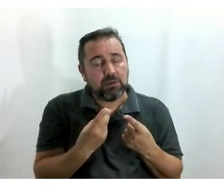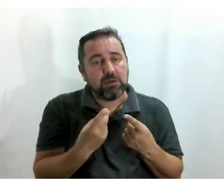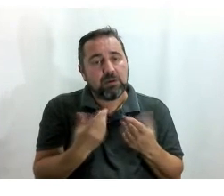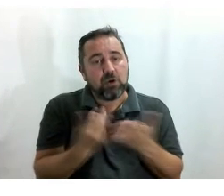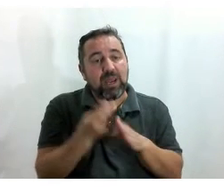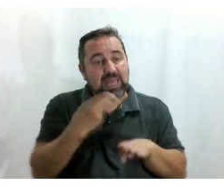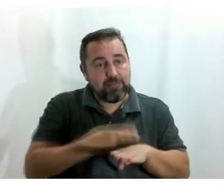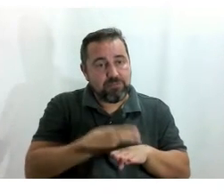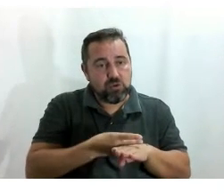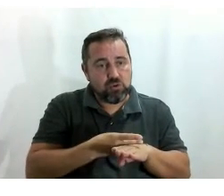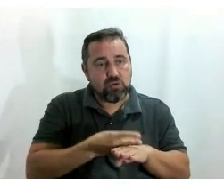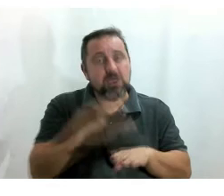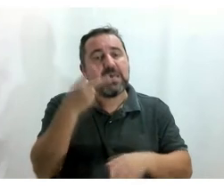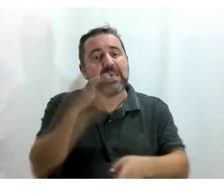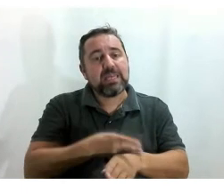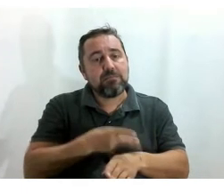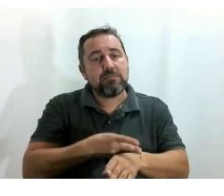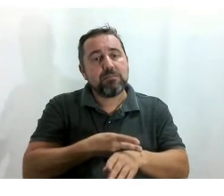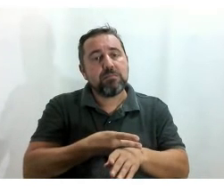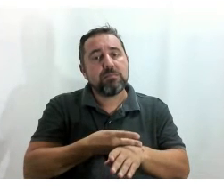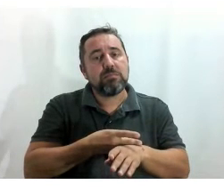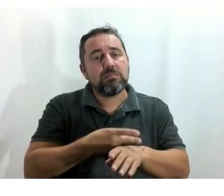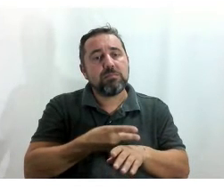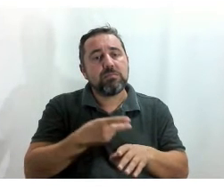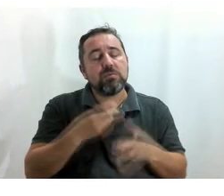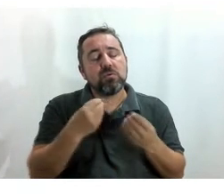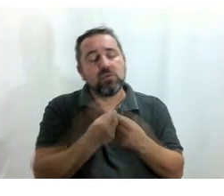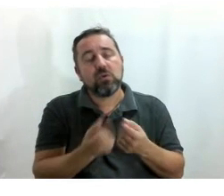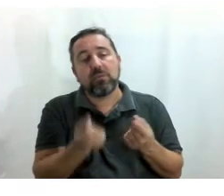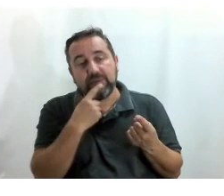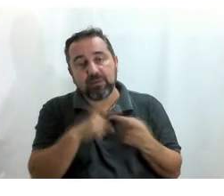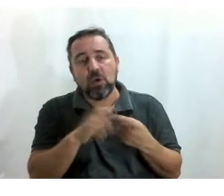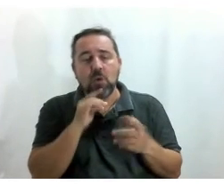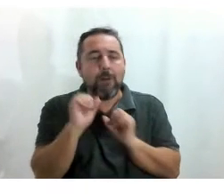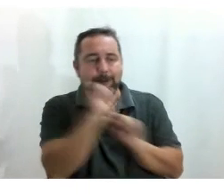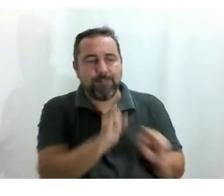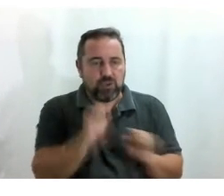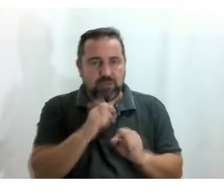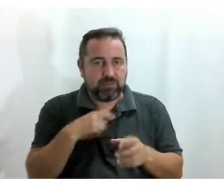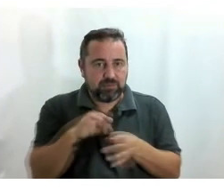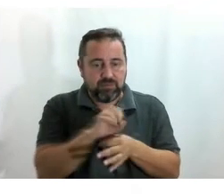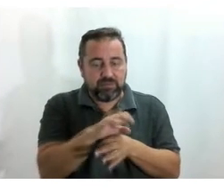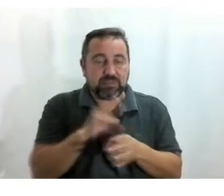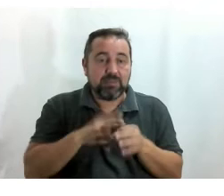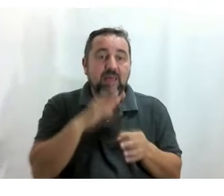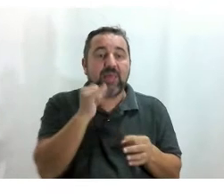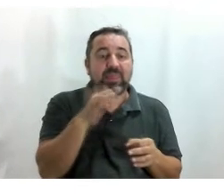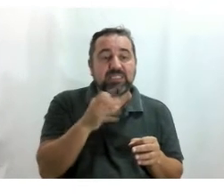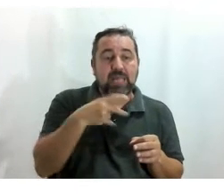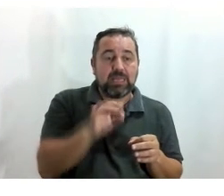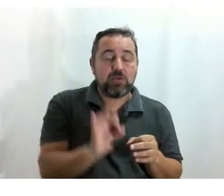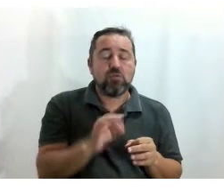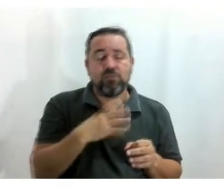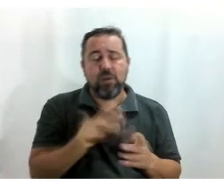la quimioterapia y que prevengan o protejan a la célula ciliada del efecto del cisplatino. ¿De acuerdo? Para que de esa manera se